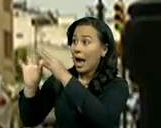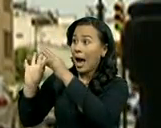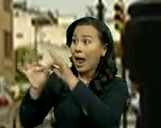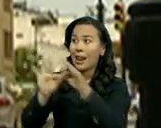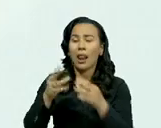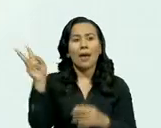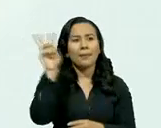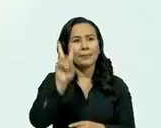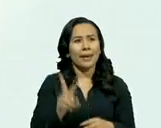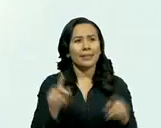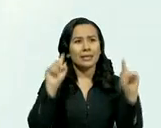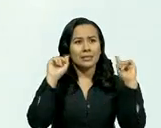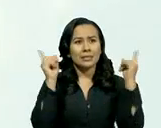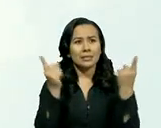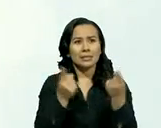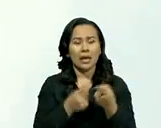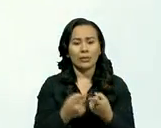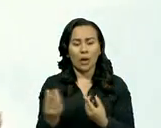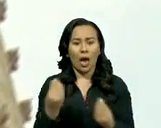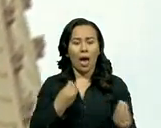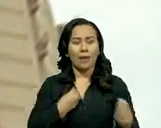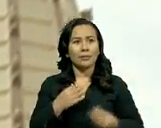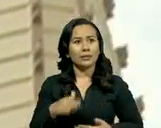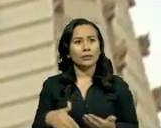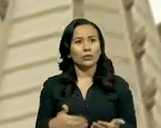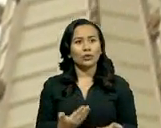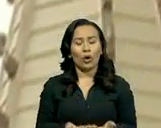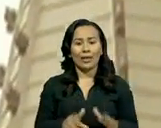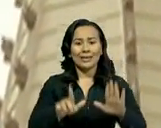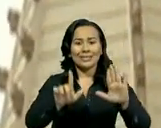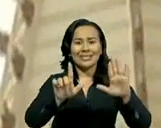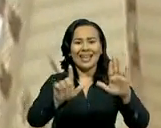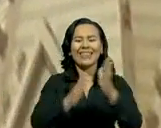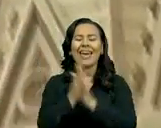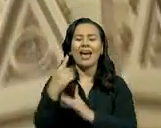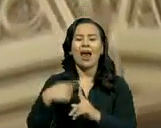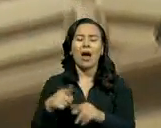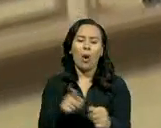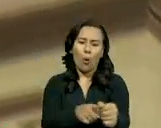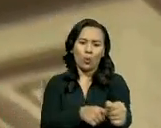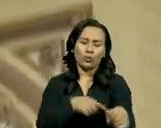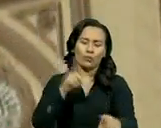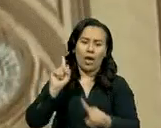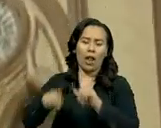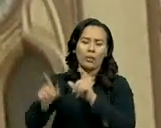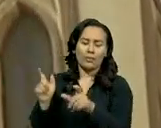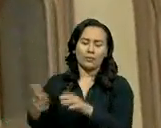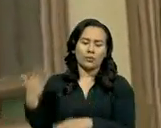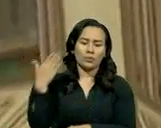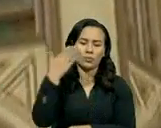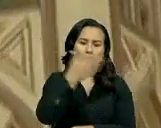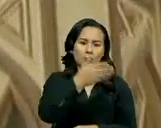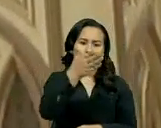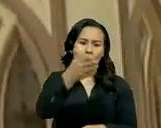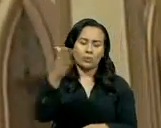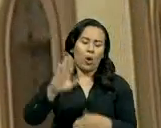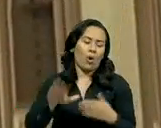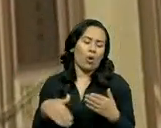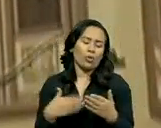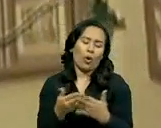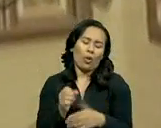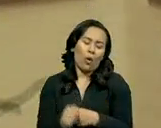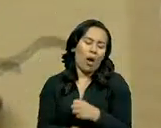Viernes Santo. La tradición de recorrer las 7 iglesias es algo que en Guayaquil se practica todos los años